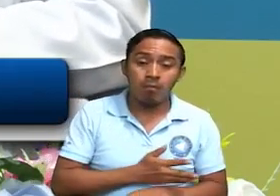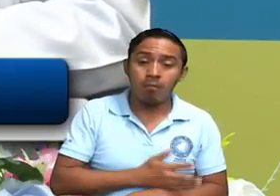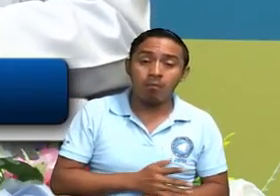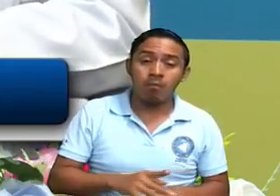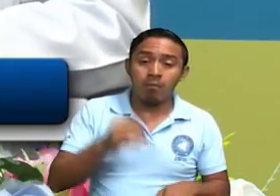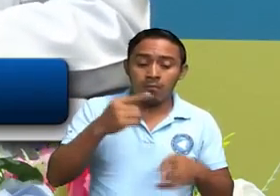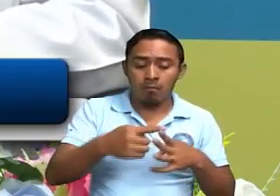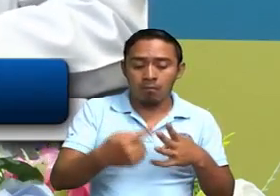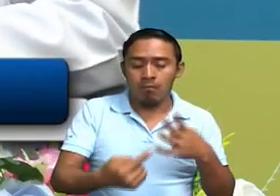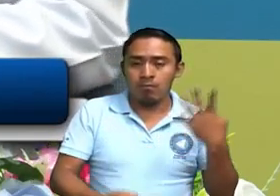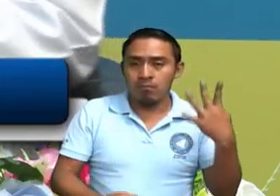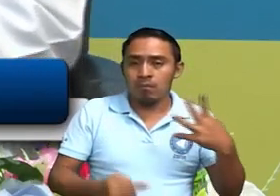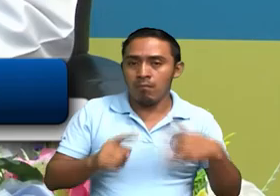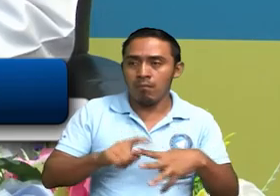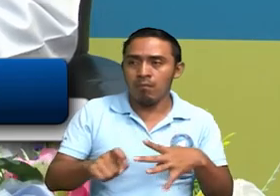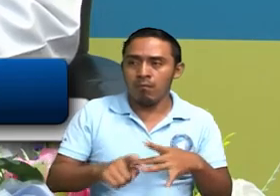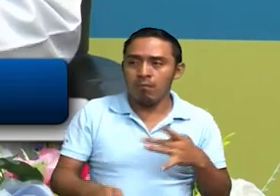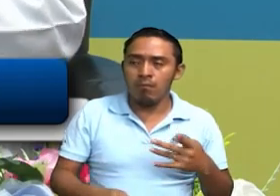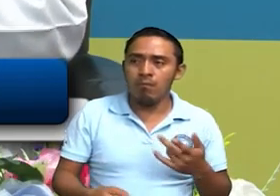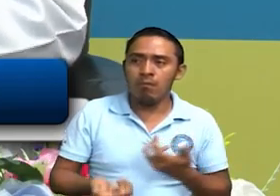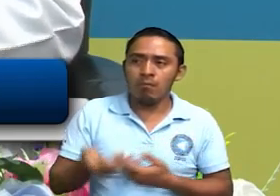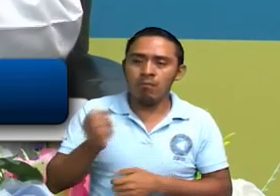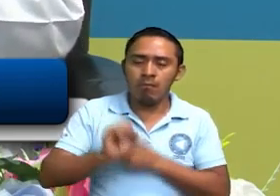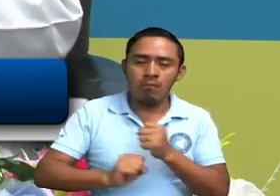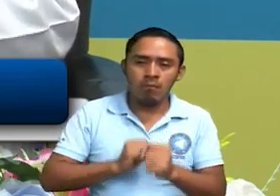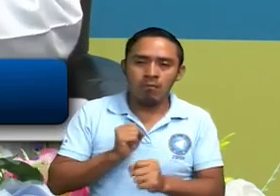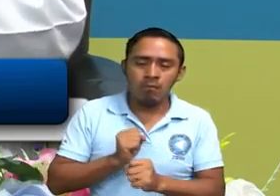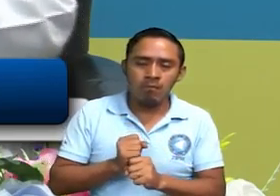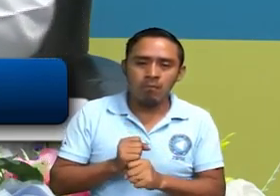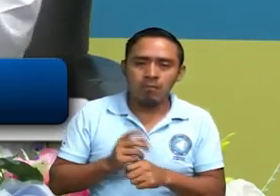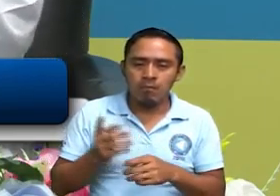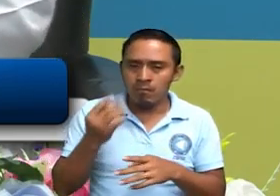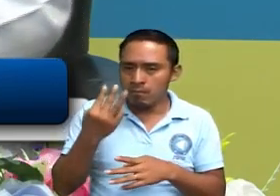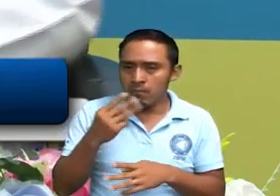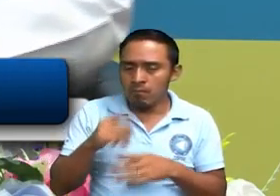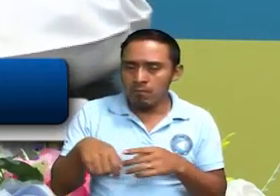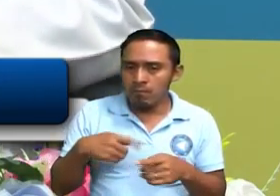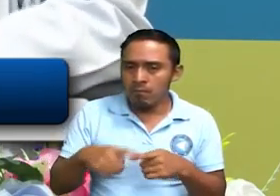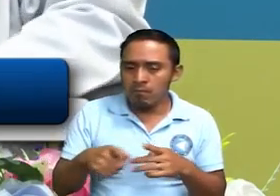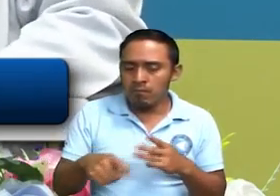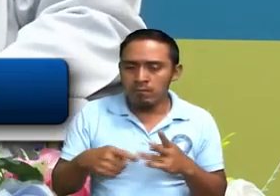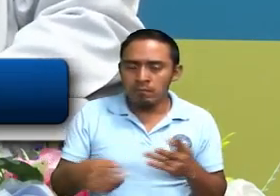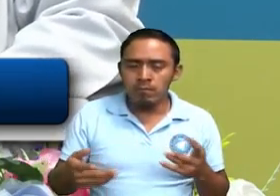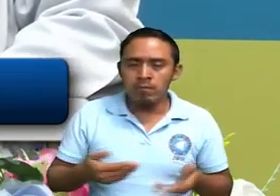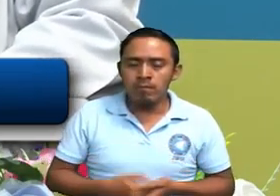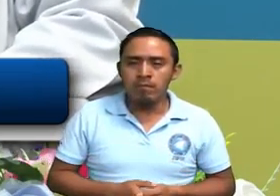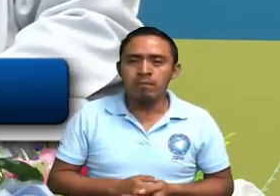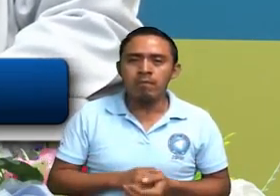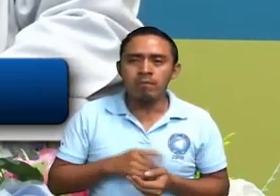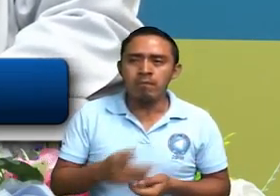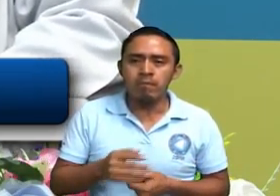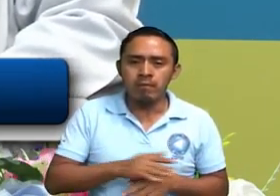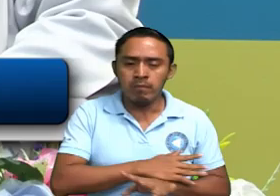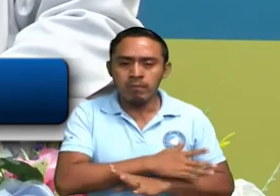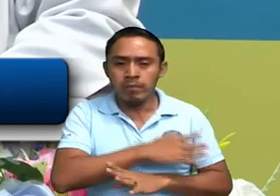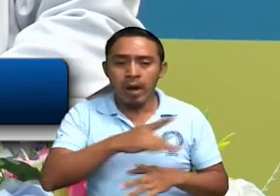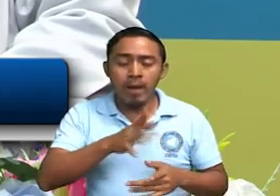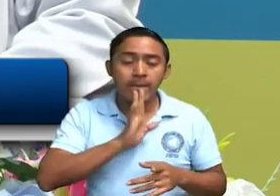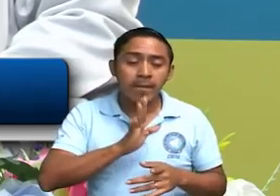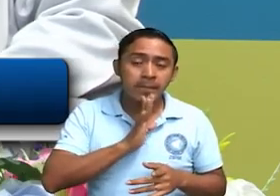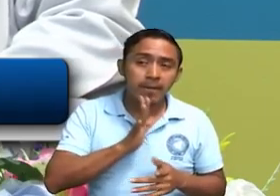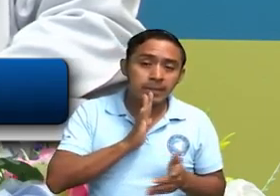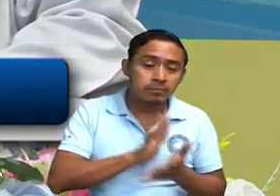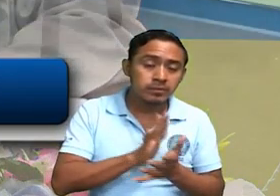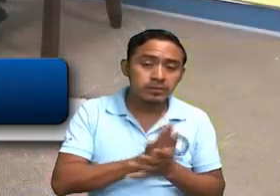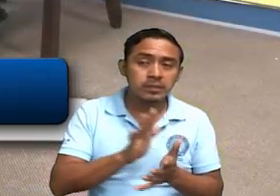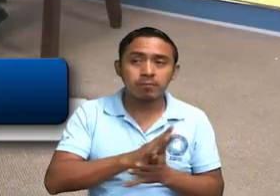los 3 meses de edad para que el niño ya empiece a escuchar sonido y empiece a poder, ya al año, poder hablar.